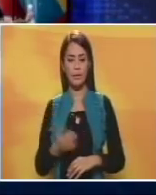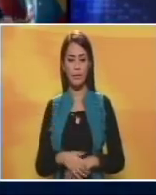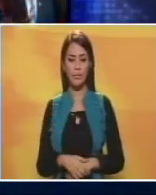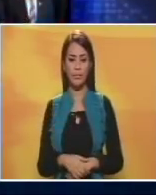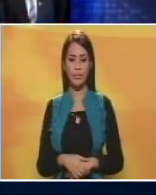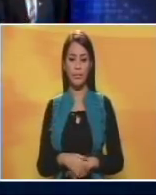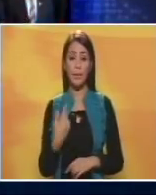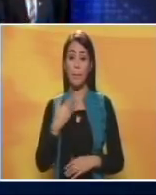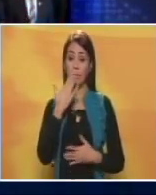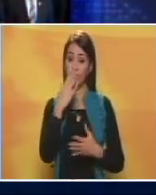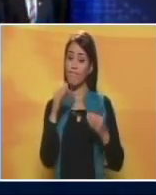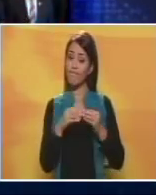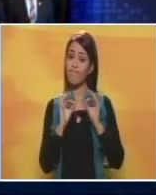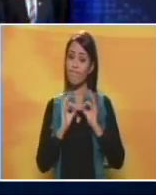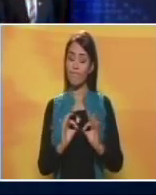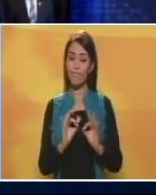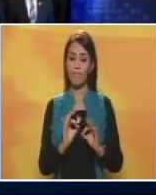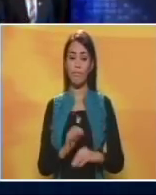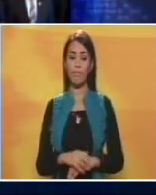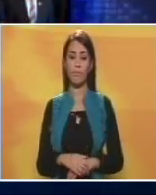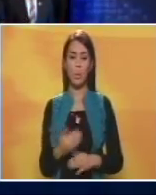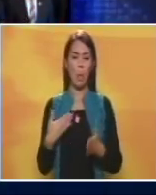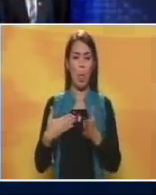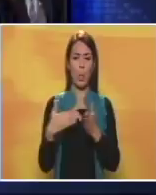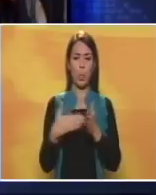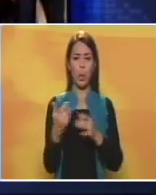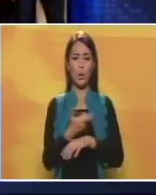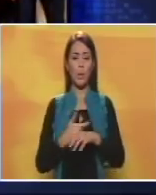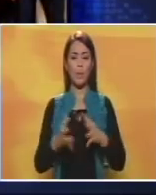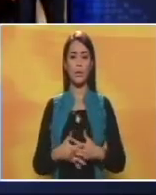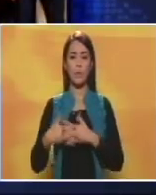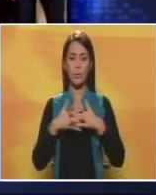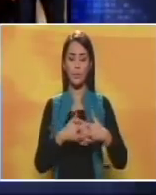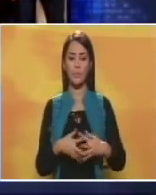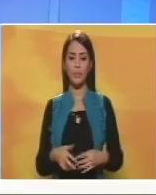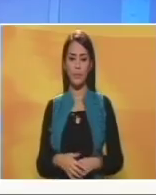para hacer frente a lo que calificó como agresiones del gobierno estadounidense.